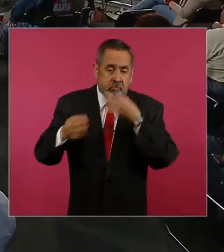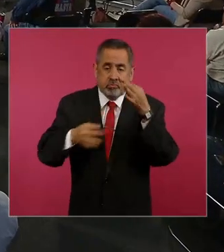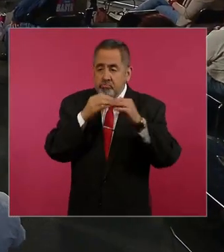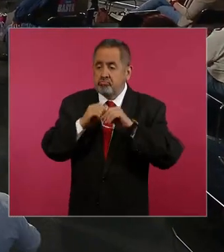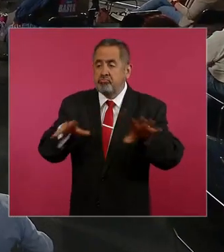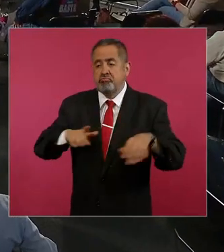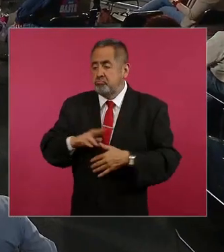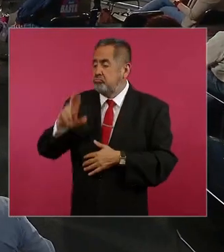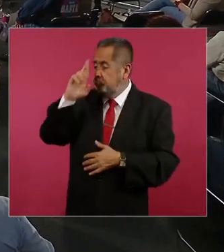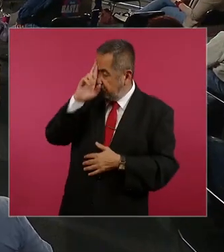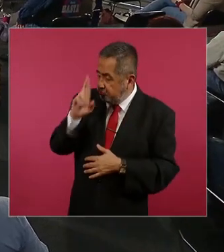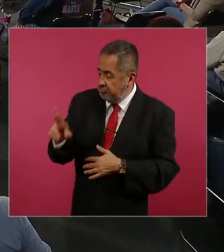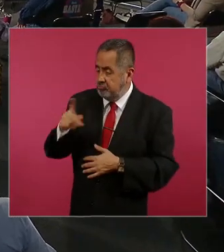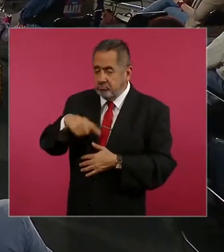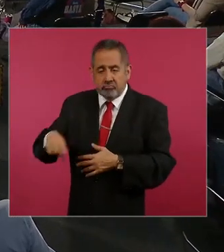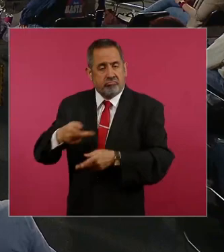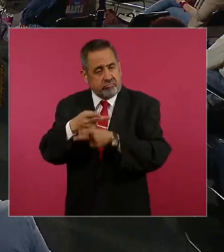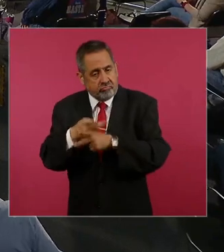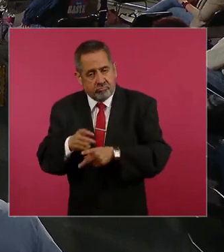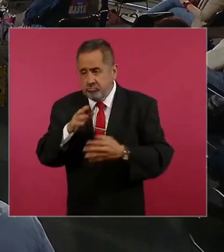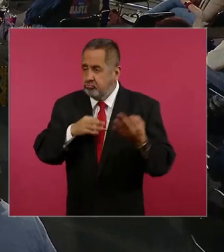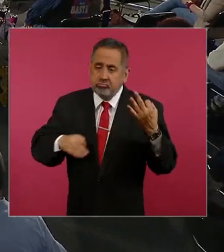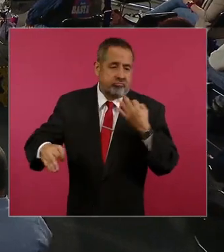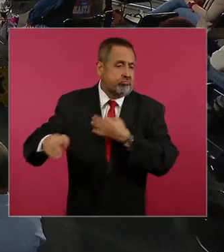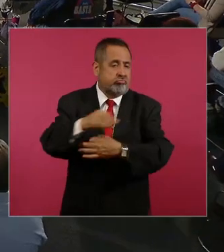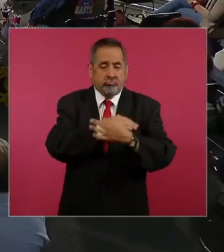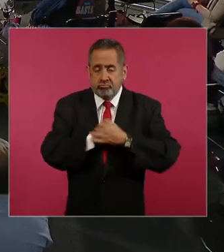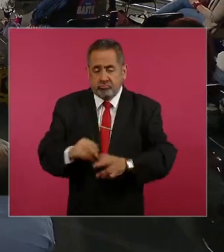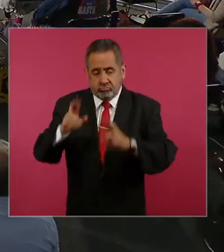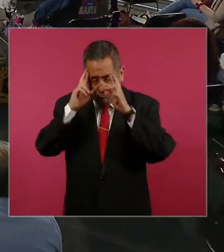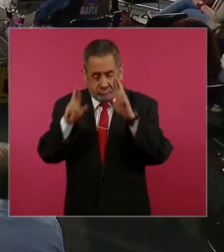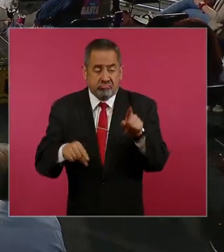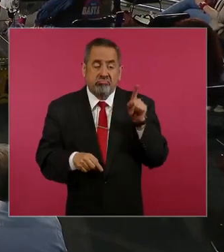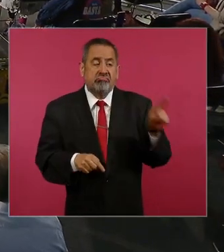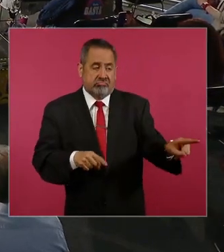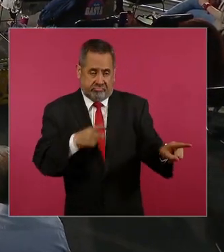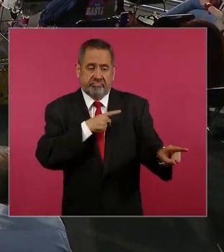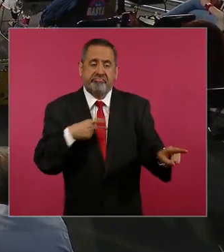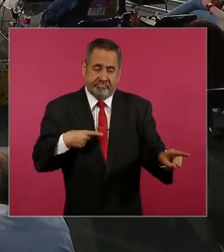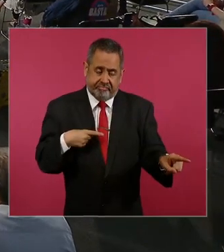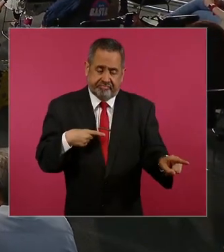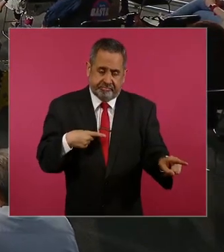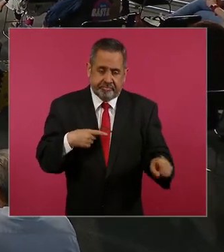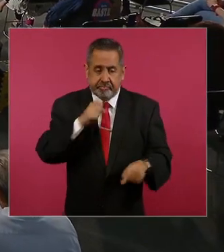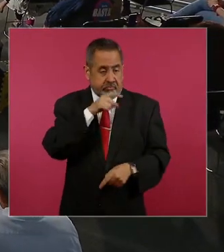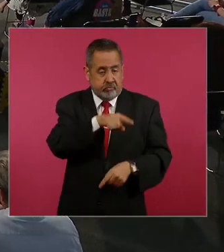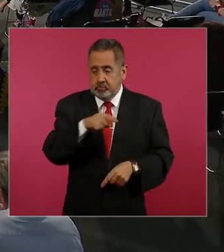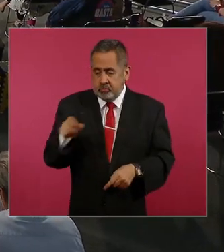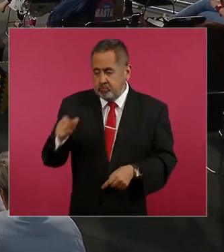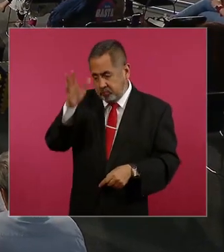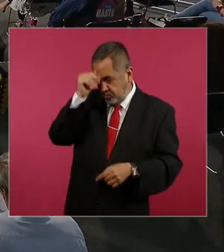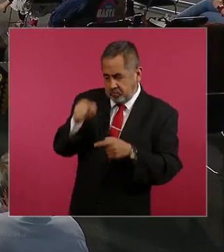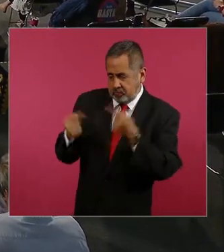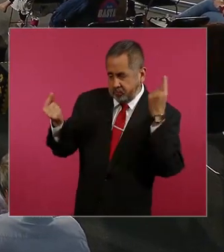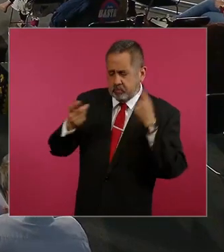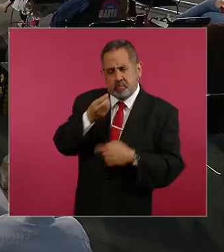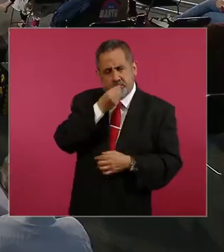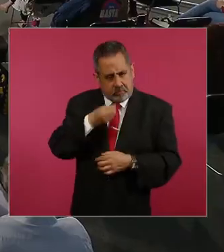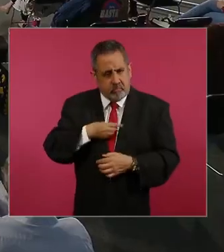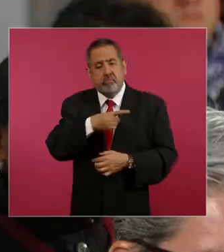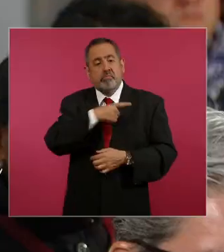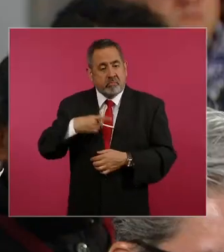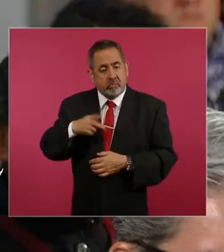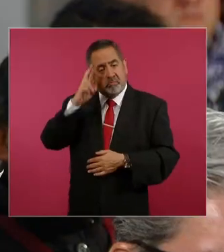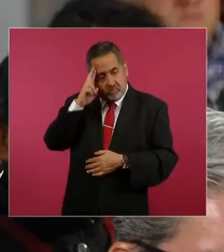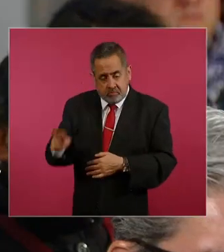de respeto y tolerancia hacia todas las voces, incluso aquellas con las que puede no estar de acuerdo.